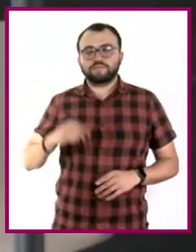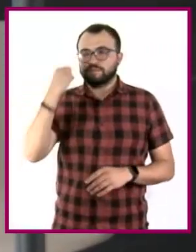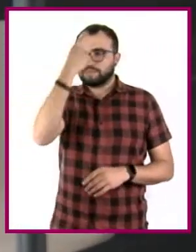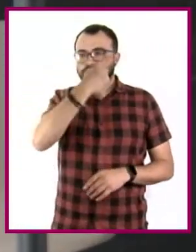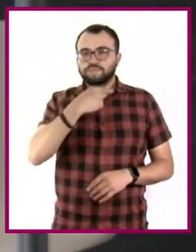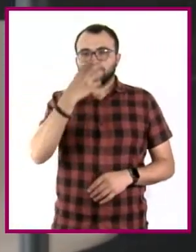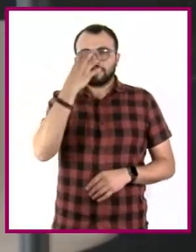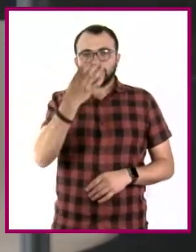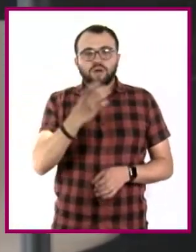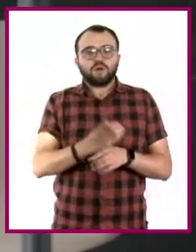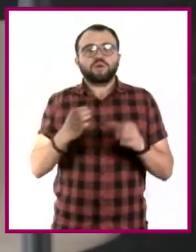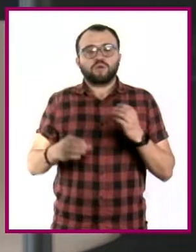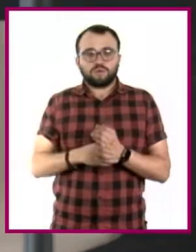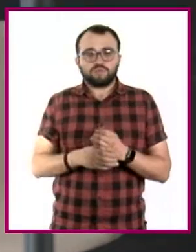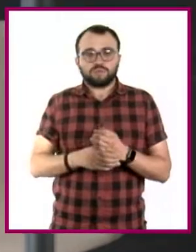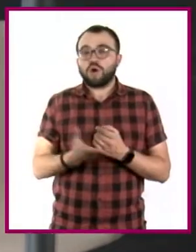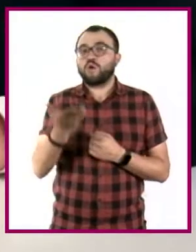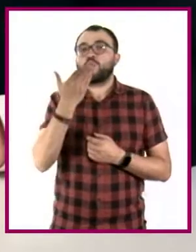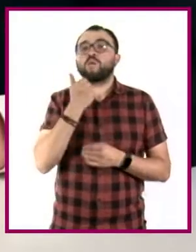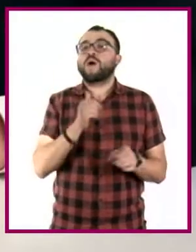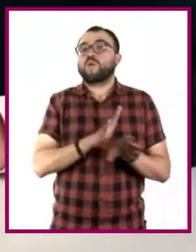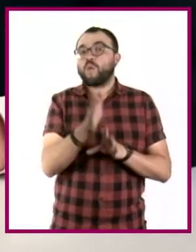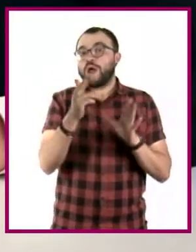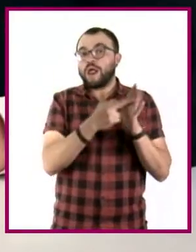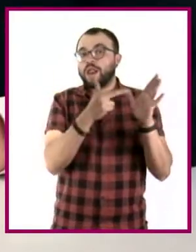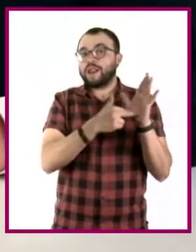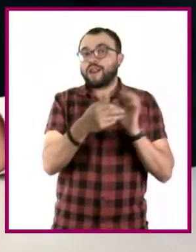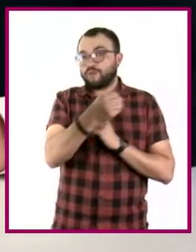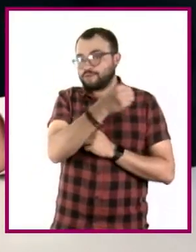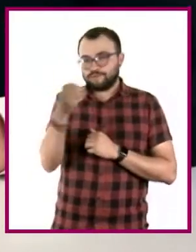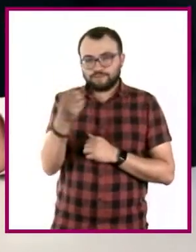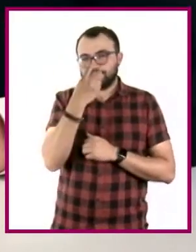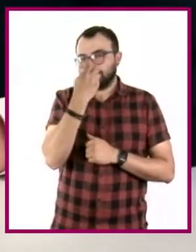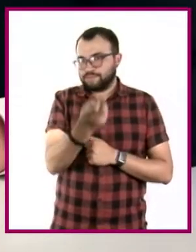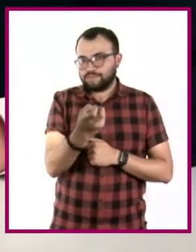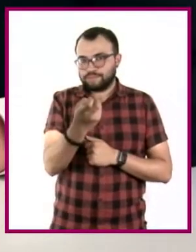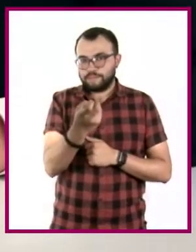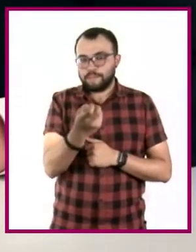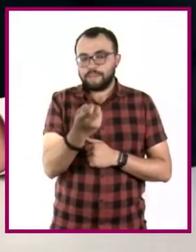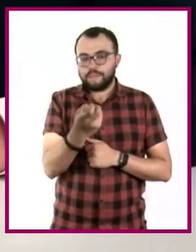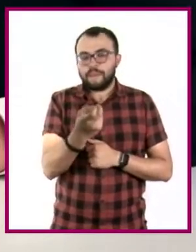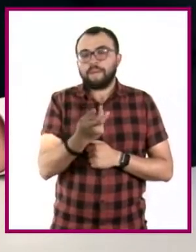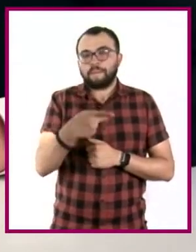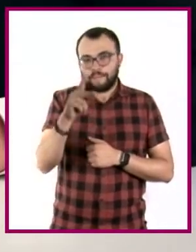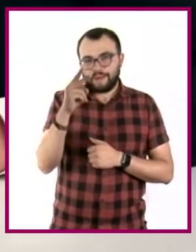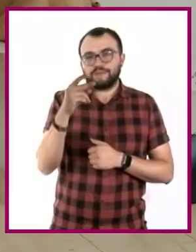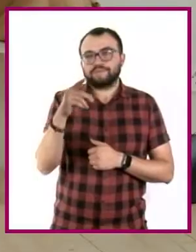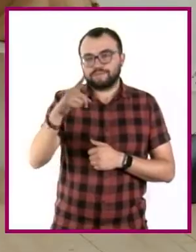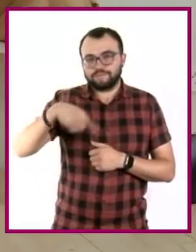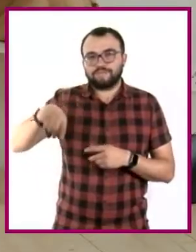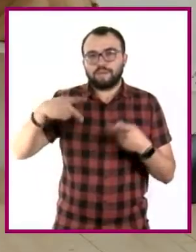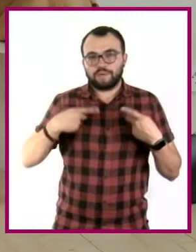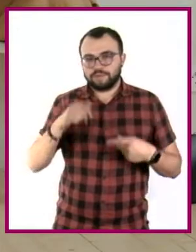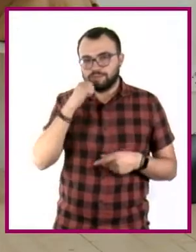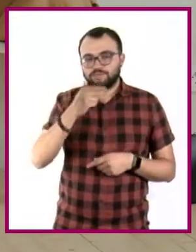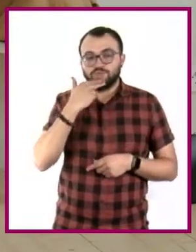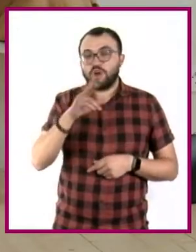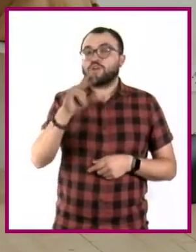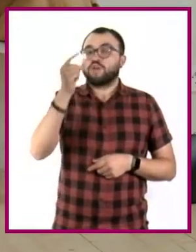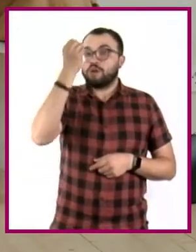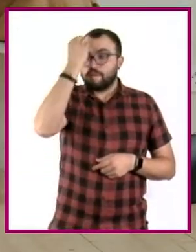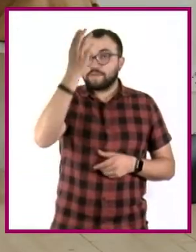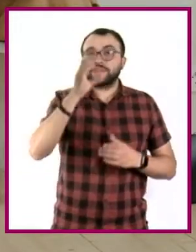etc., aunque no existen reglas estrictas respecto a este tipo de comportamiento. Finalmente, no hay que olvidar